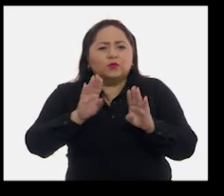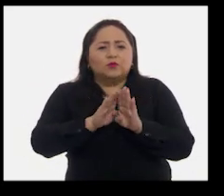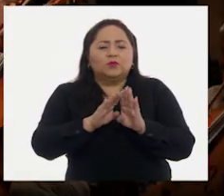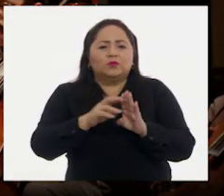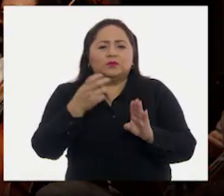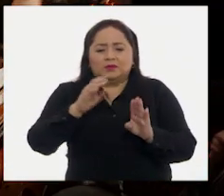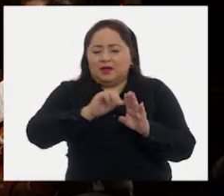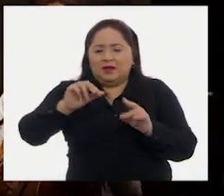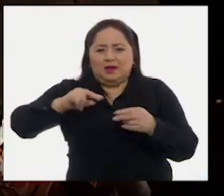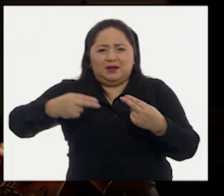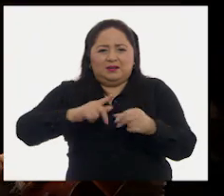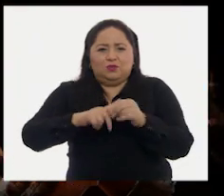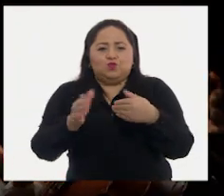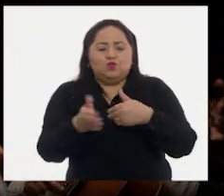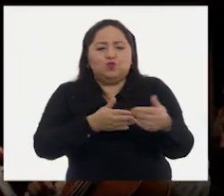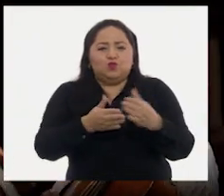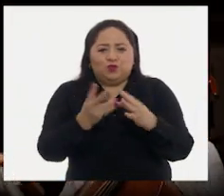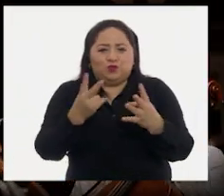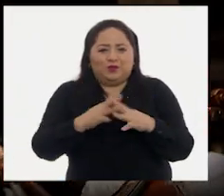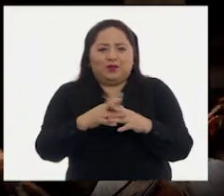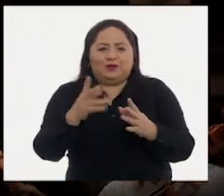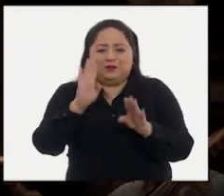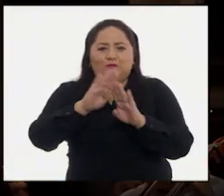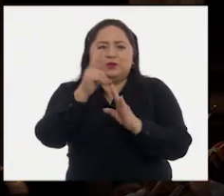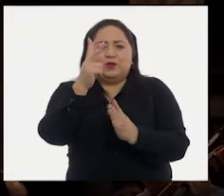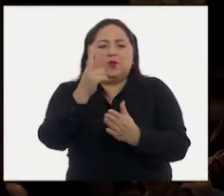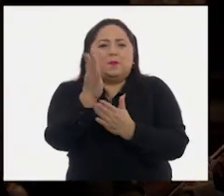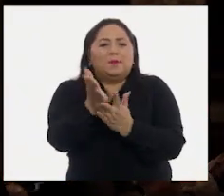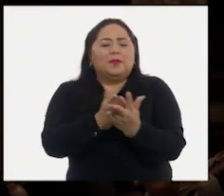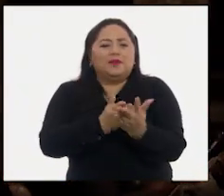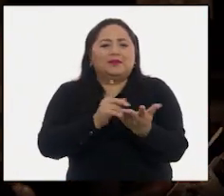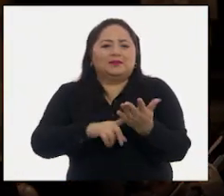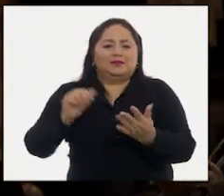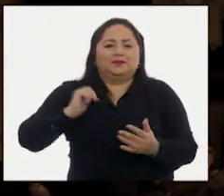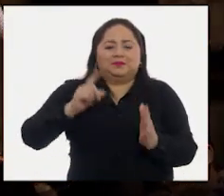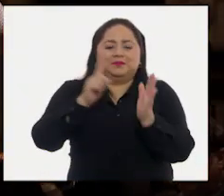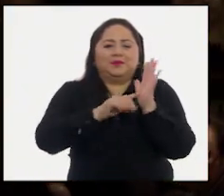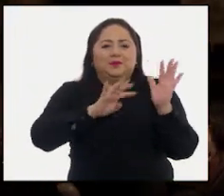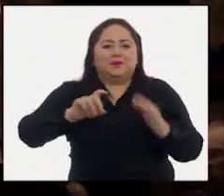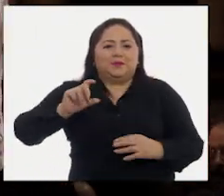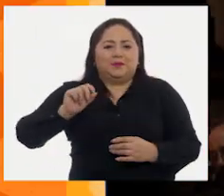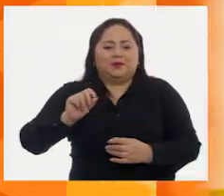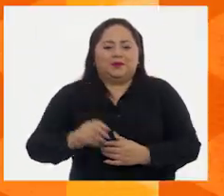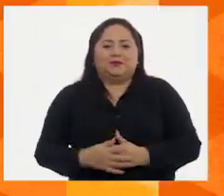el nacionalismo y el modernismo de la segunda mitad del siglo XX.